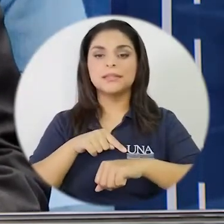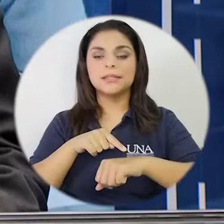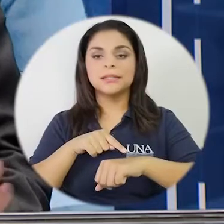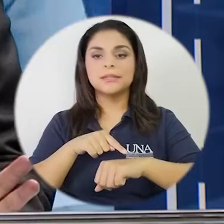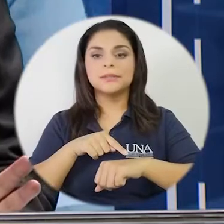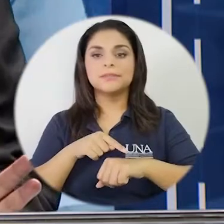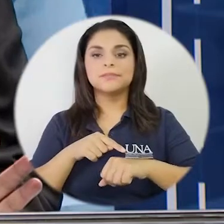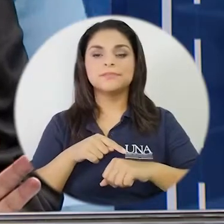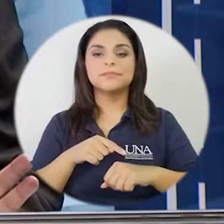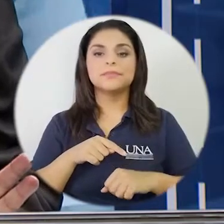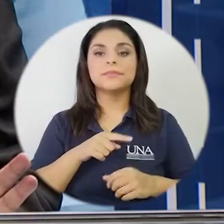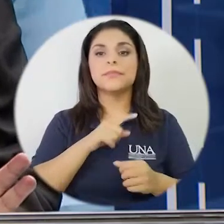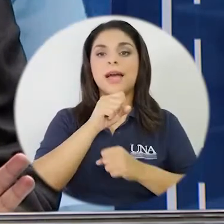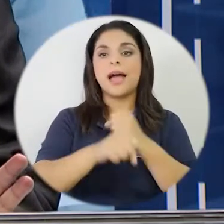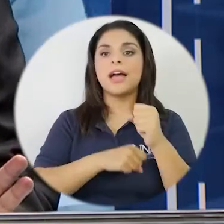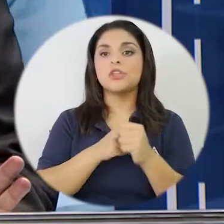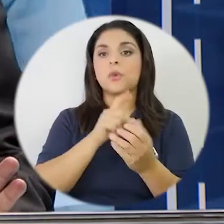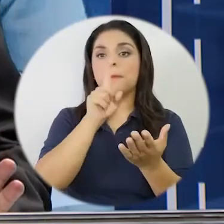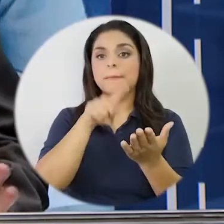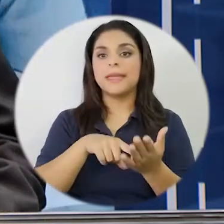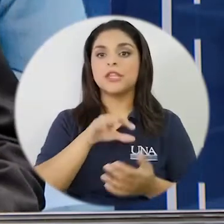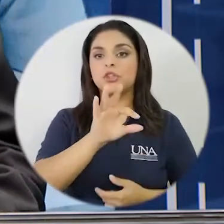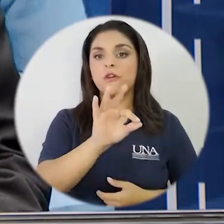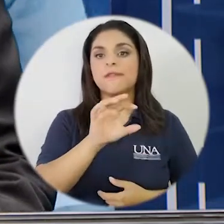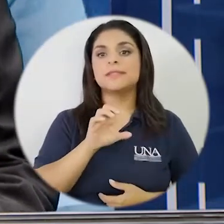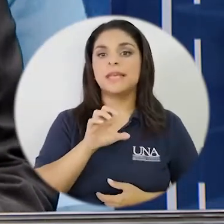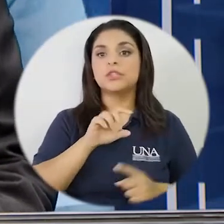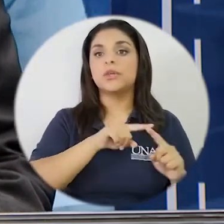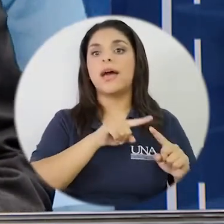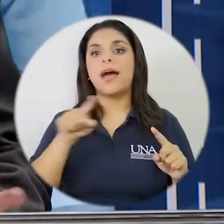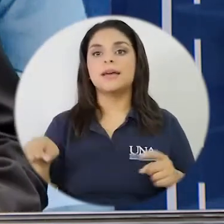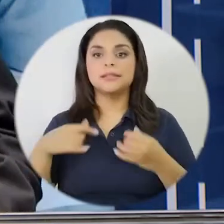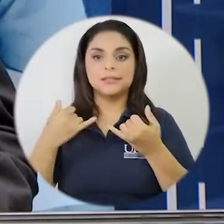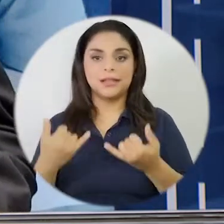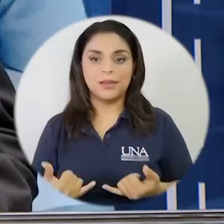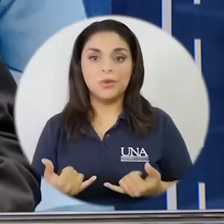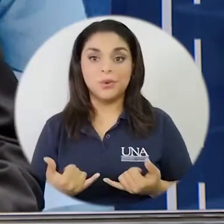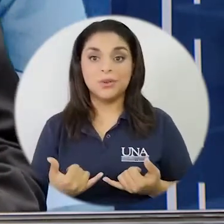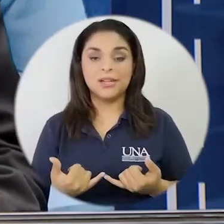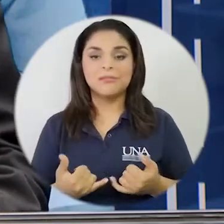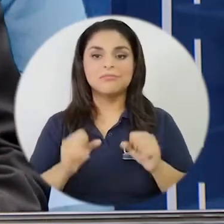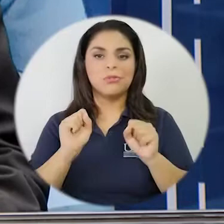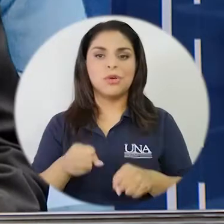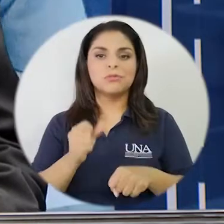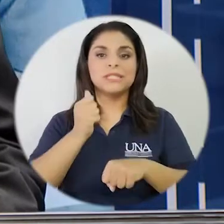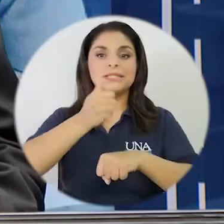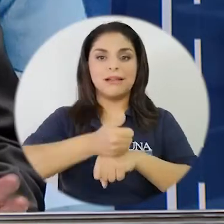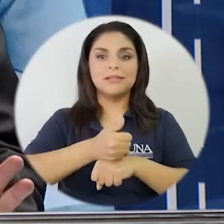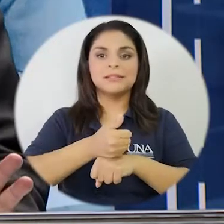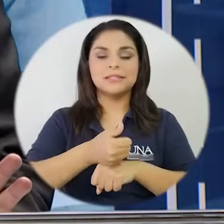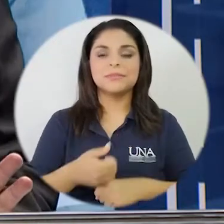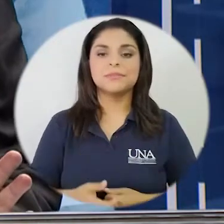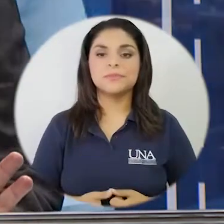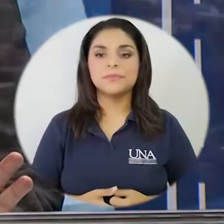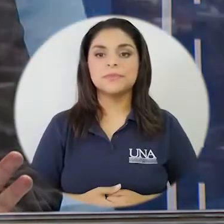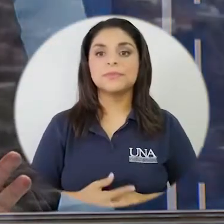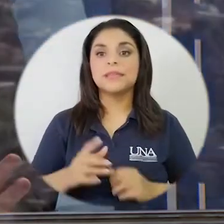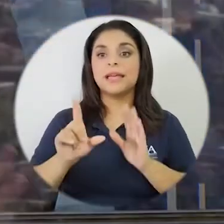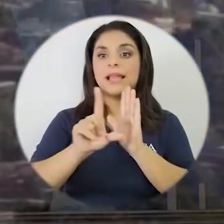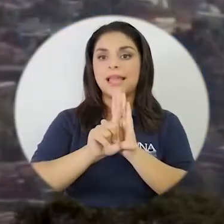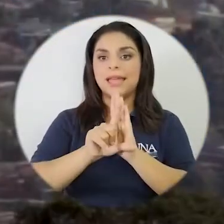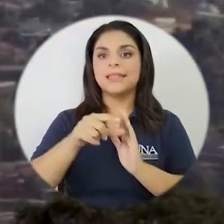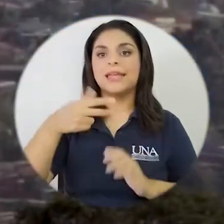durante estos, veámoslo así, del año 1900 a la fecha, que es lo podríamos establecer,